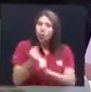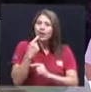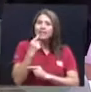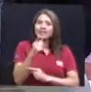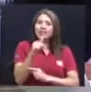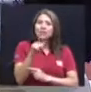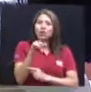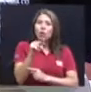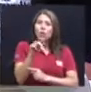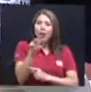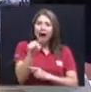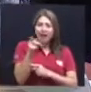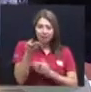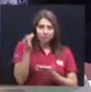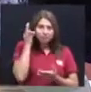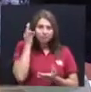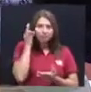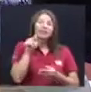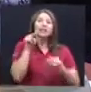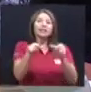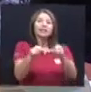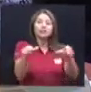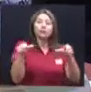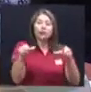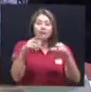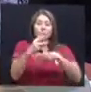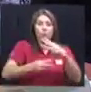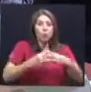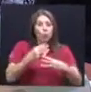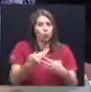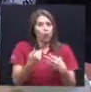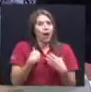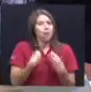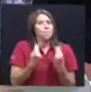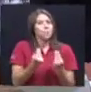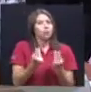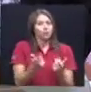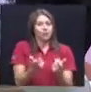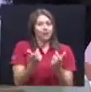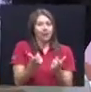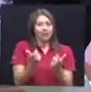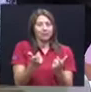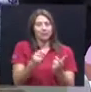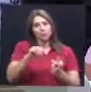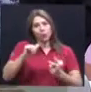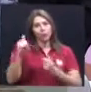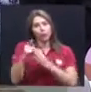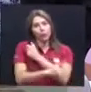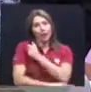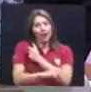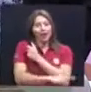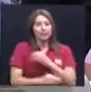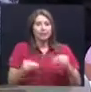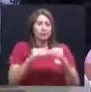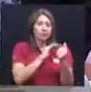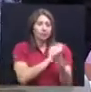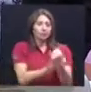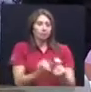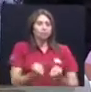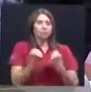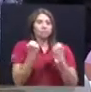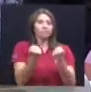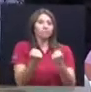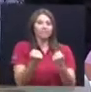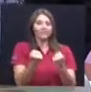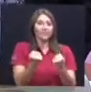un una zona del mundo donde hay grandes riquezas de las cuales los países eh las grandes potencias de occidente